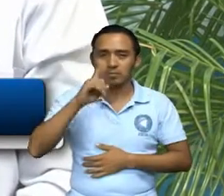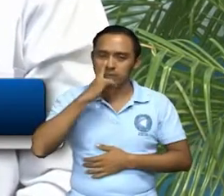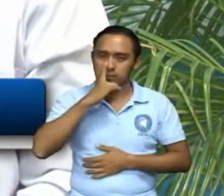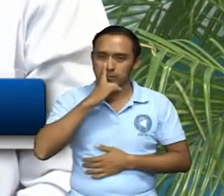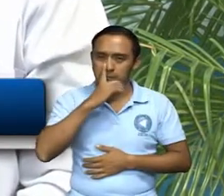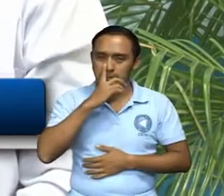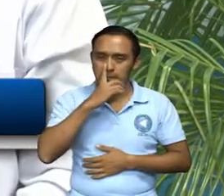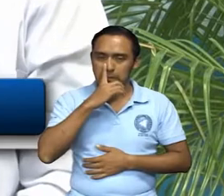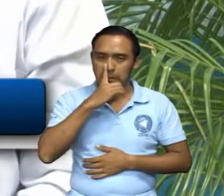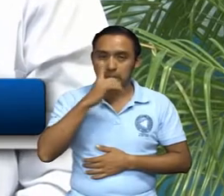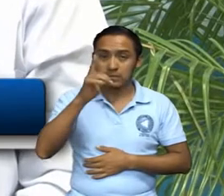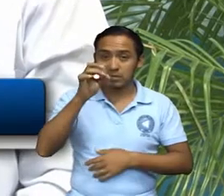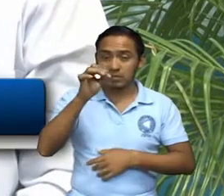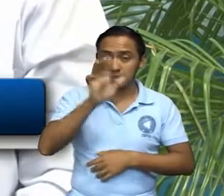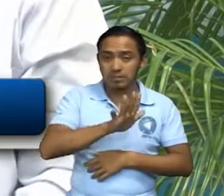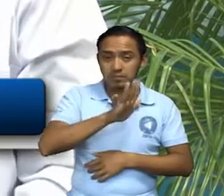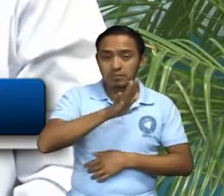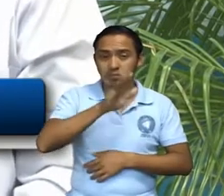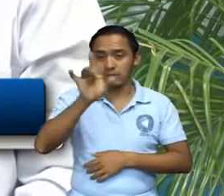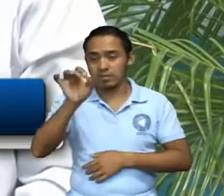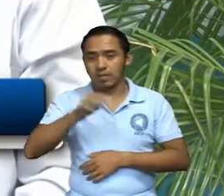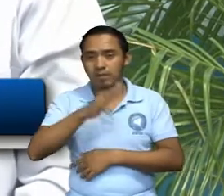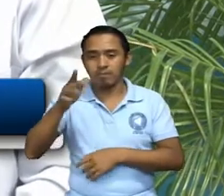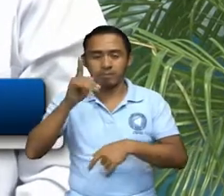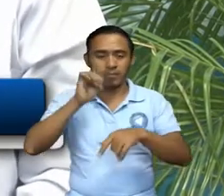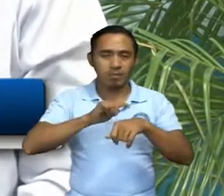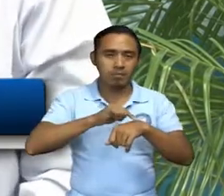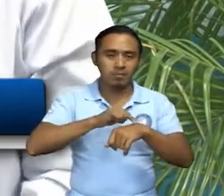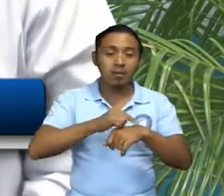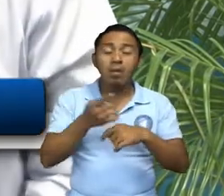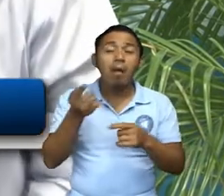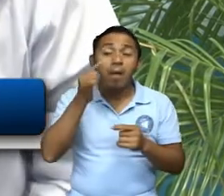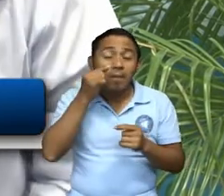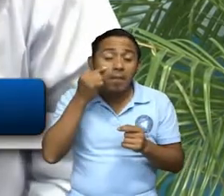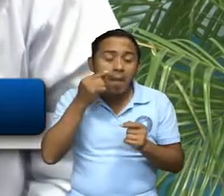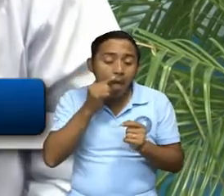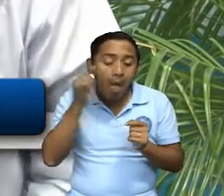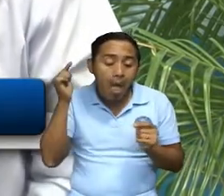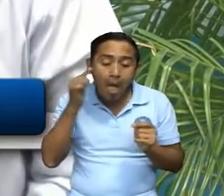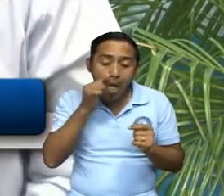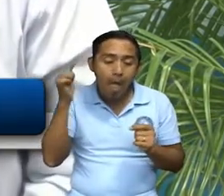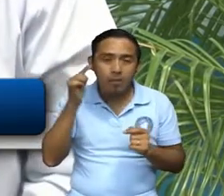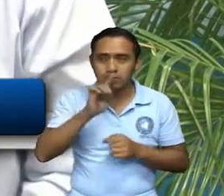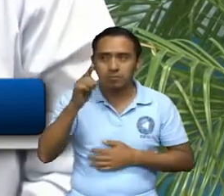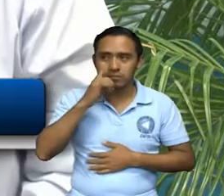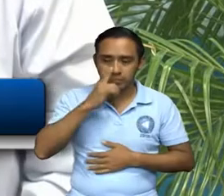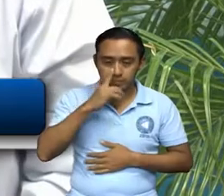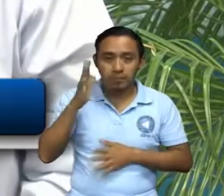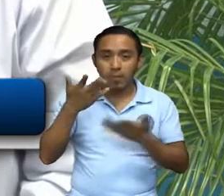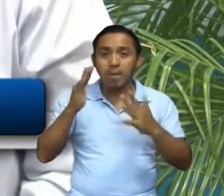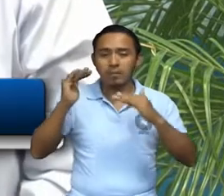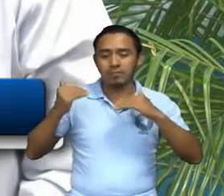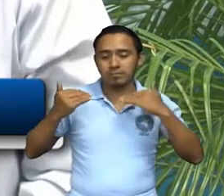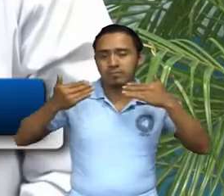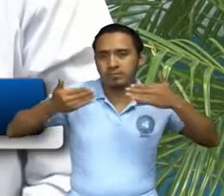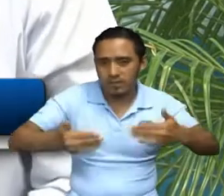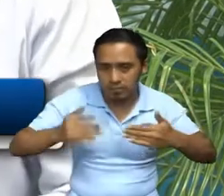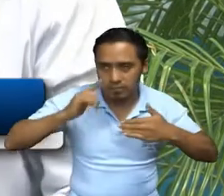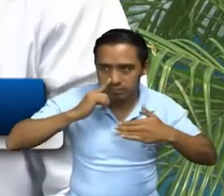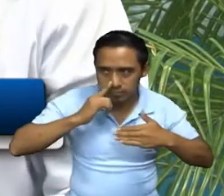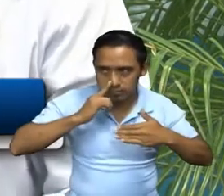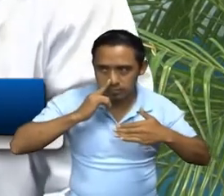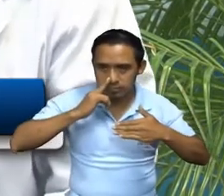presionados. Nada que me lo quito, me lo pongo, no, seguidito. Aparte de eso, hacia adelante, que esté un poco inclinado para evitar